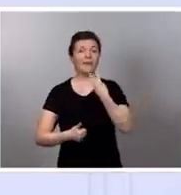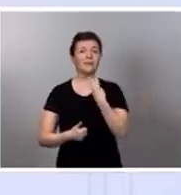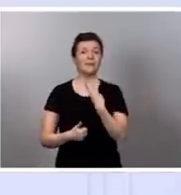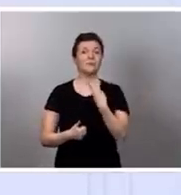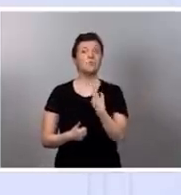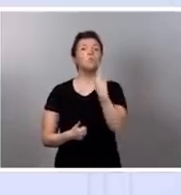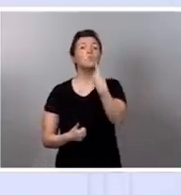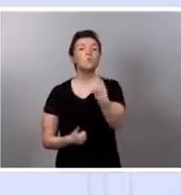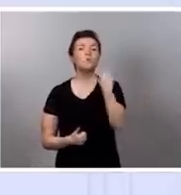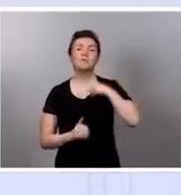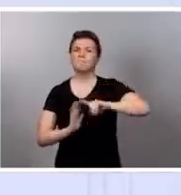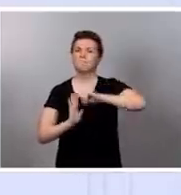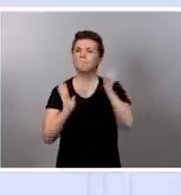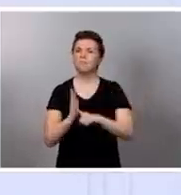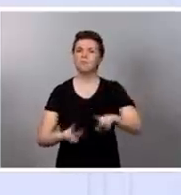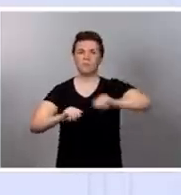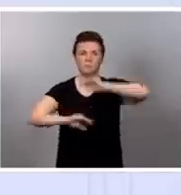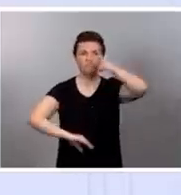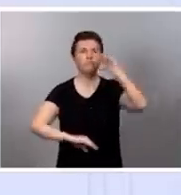completamente cumplidos.